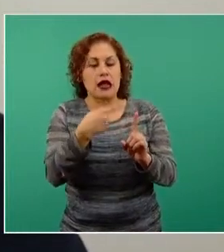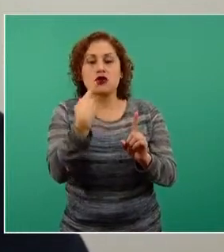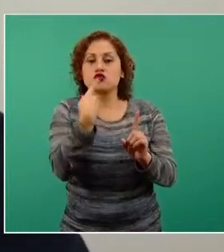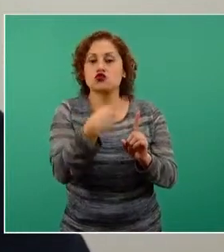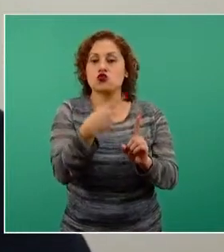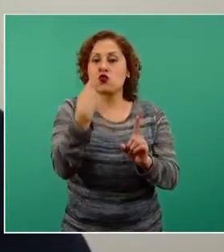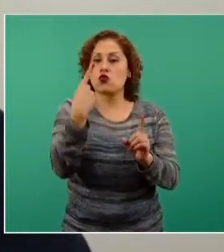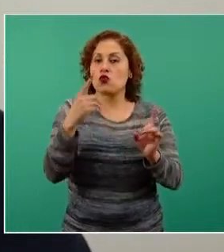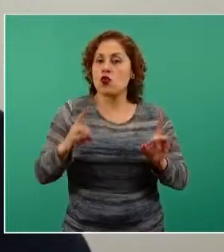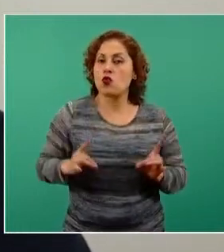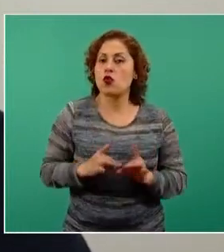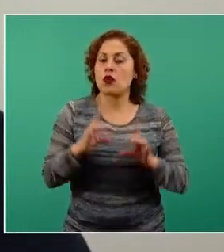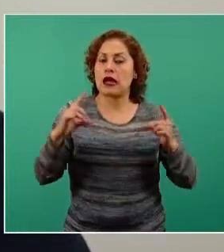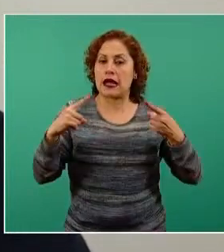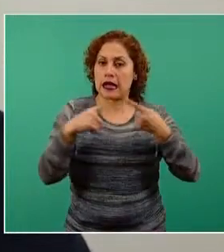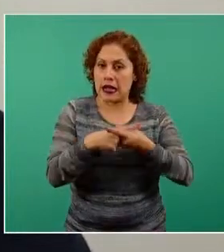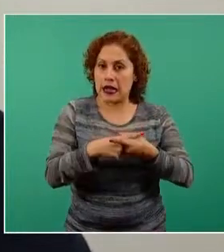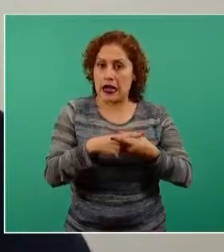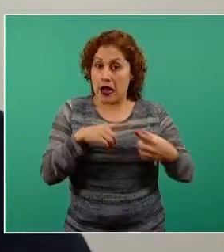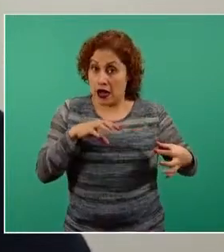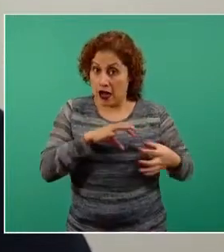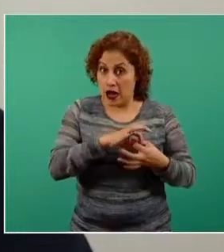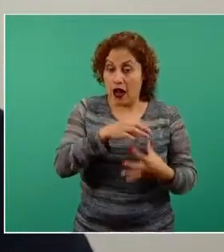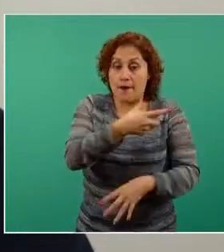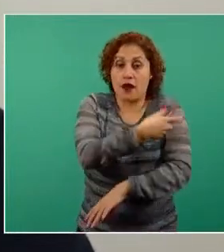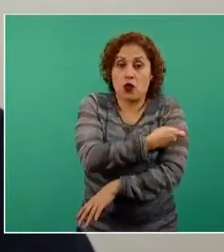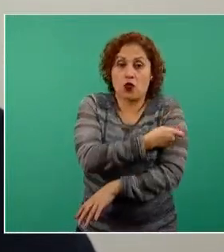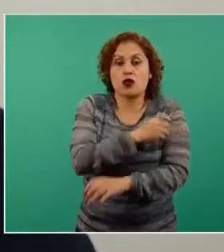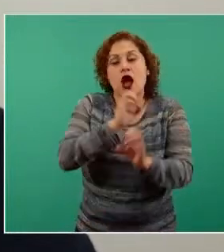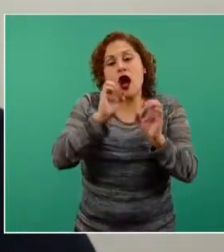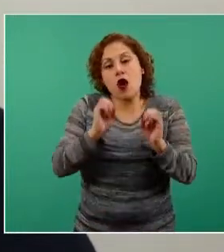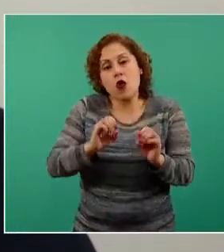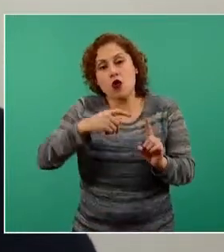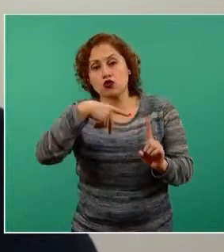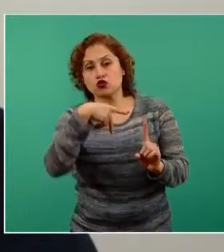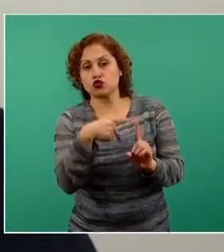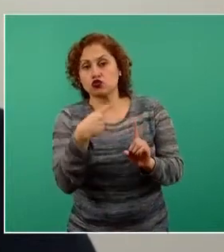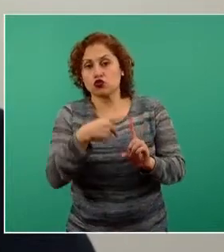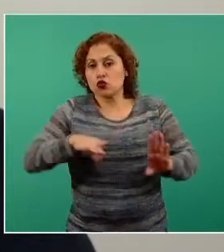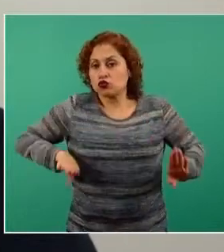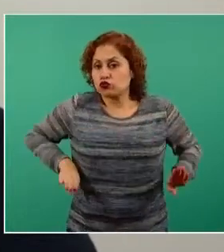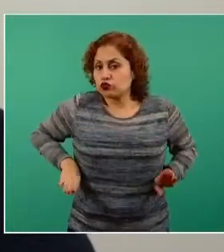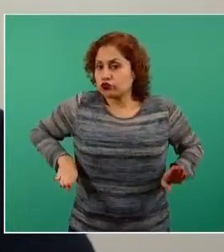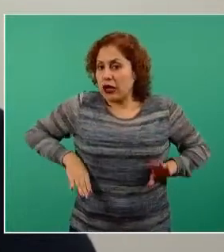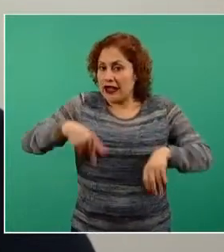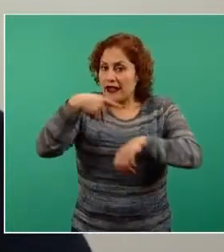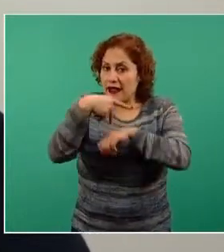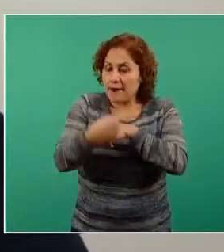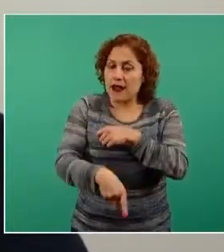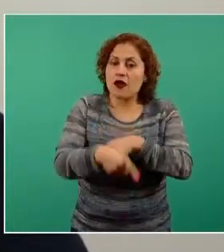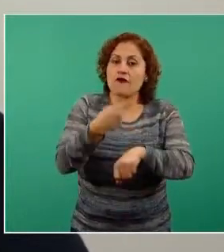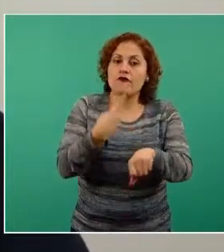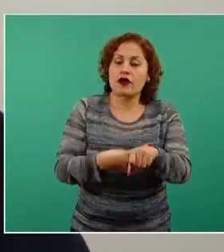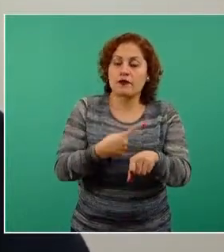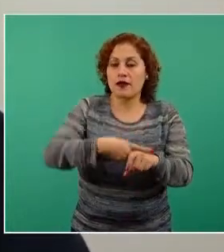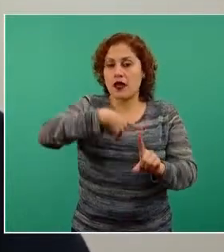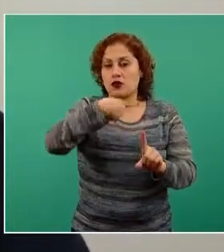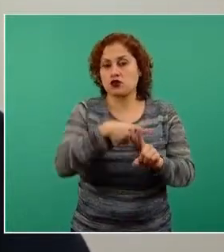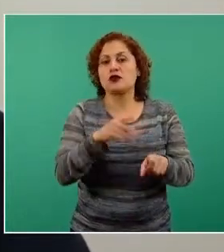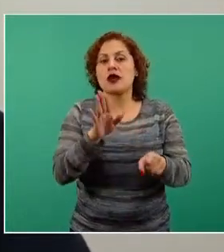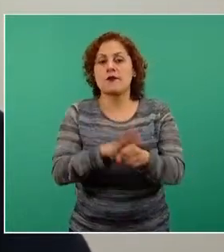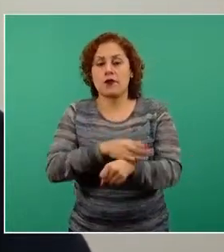la vacuna o son una coincidencia en relación a alguna patología previa o enfermedad previa que la persona